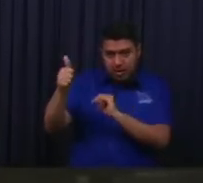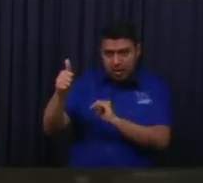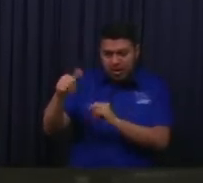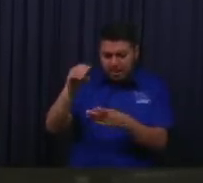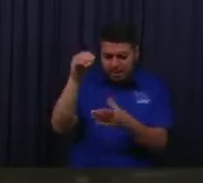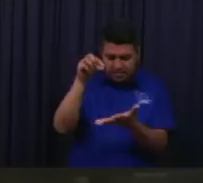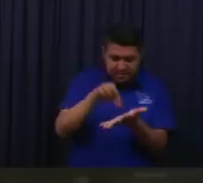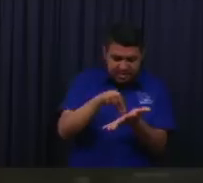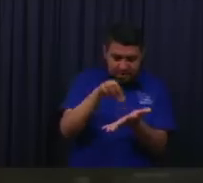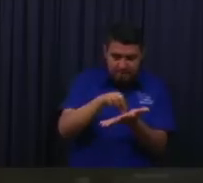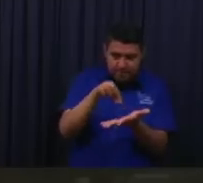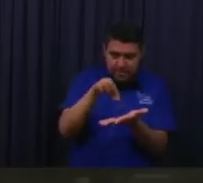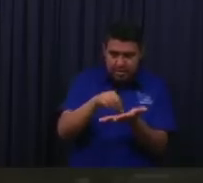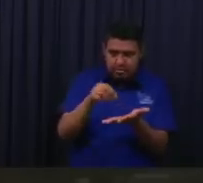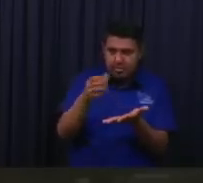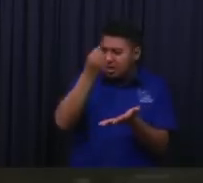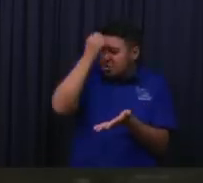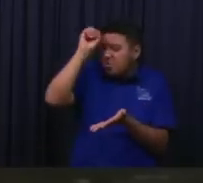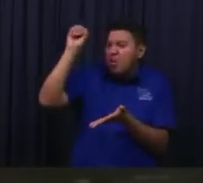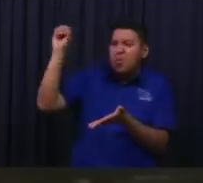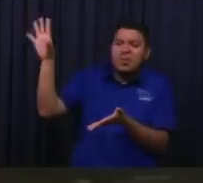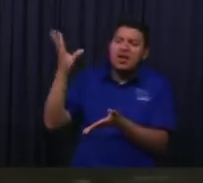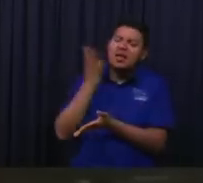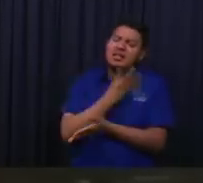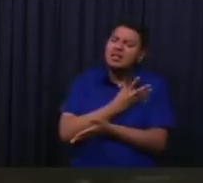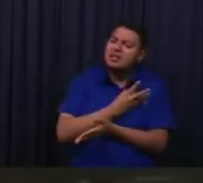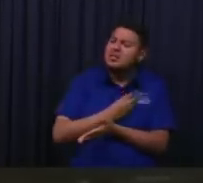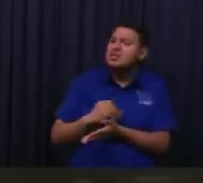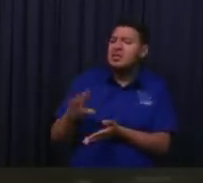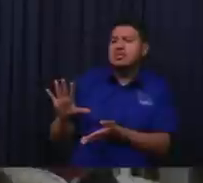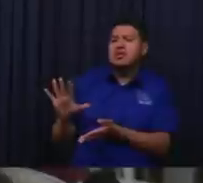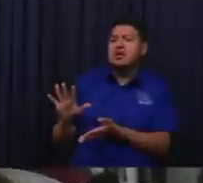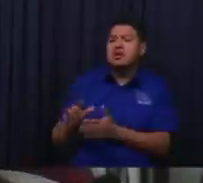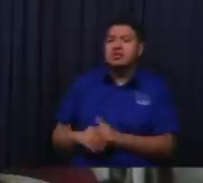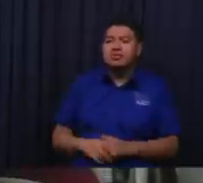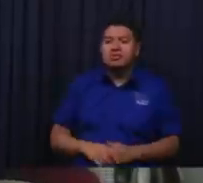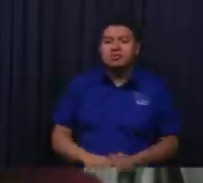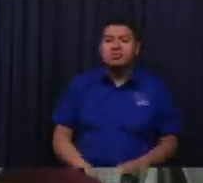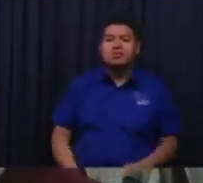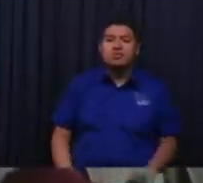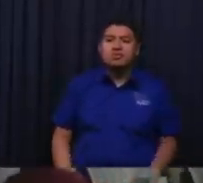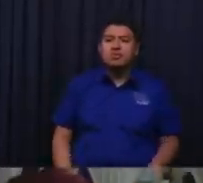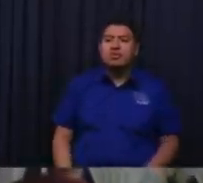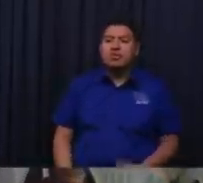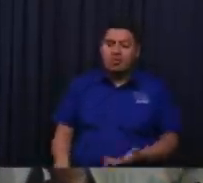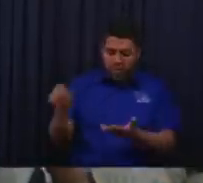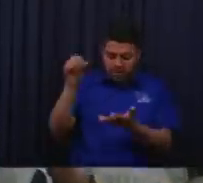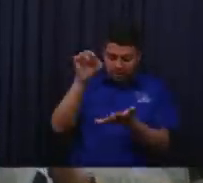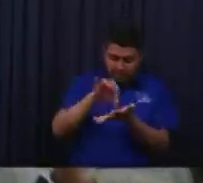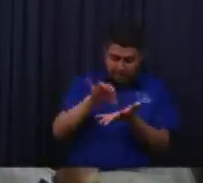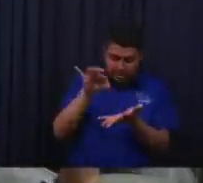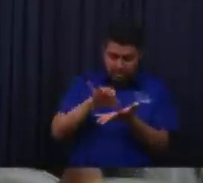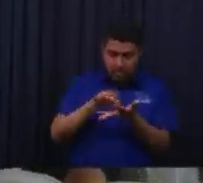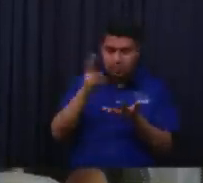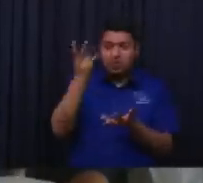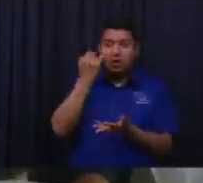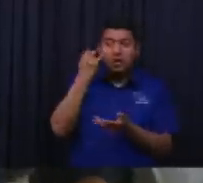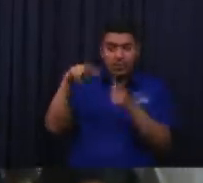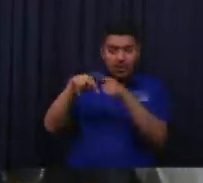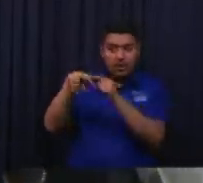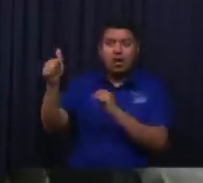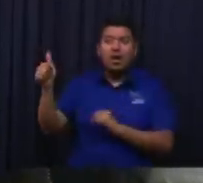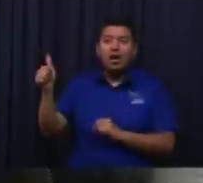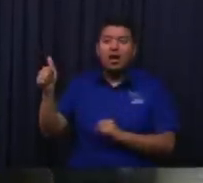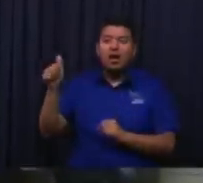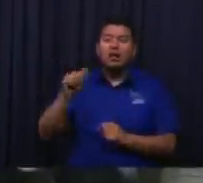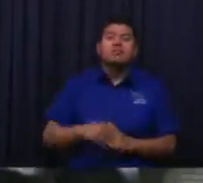Como quien dice, ya me voy a olvidar de la tristeza, ya me voy a olvidar de la desgracia. Voy a plantar una viña. Plantó su